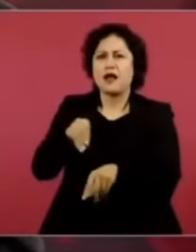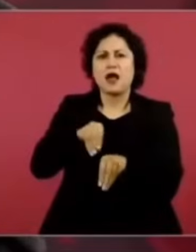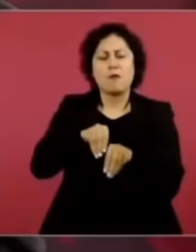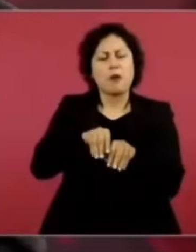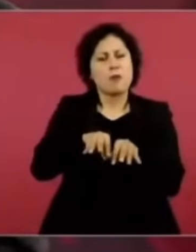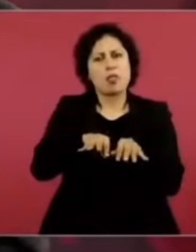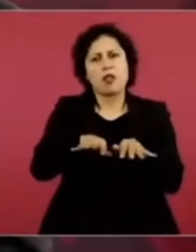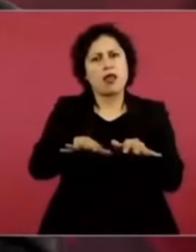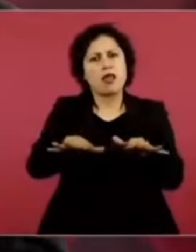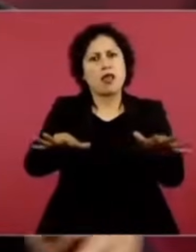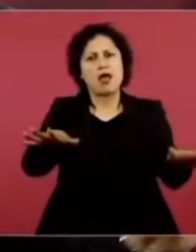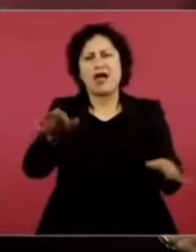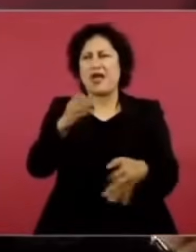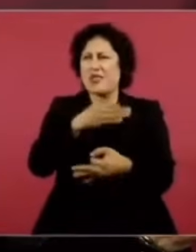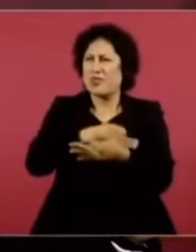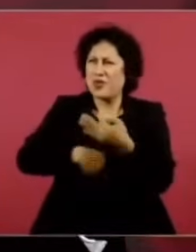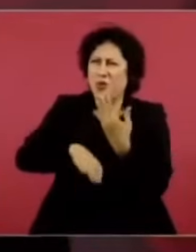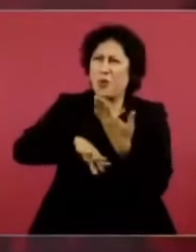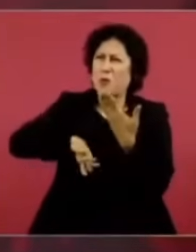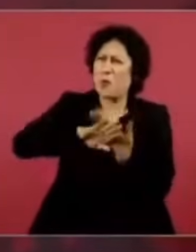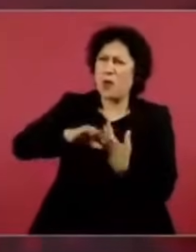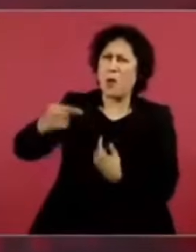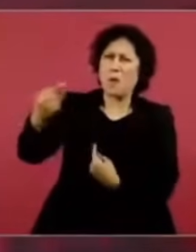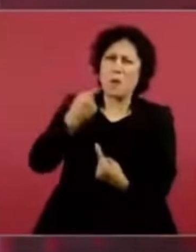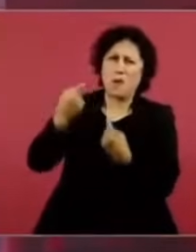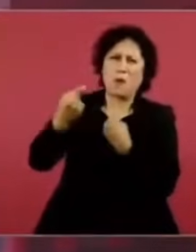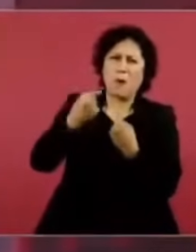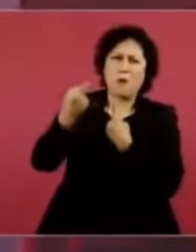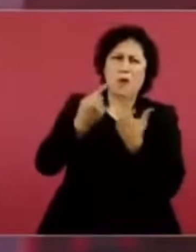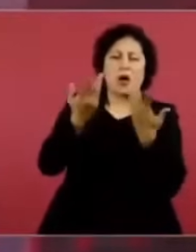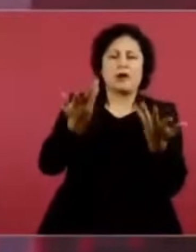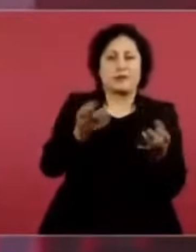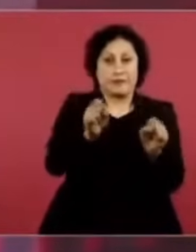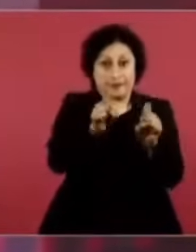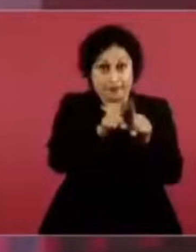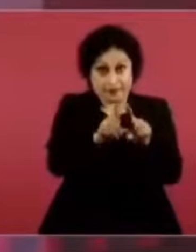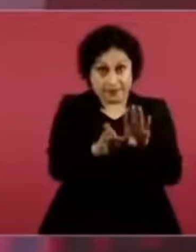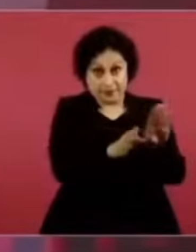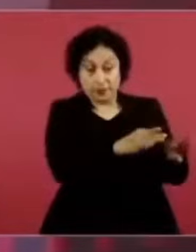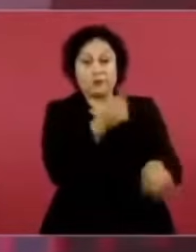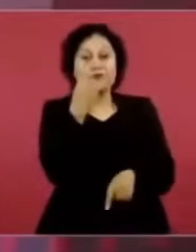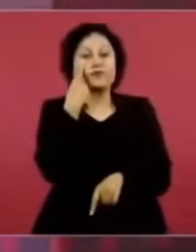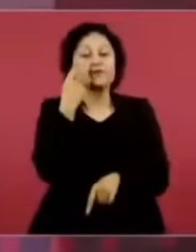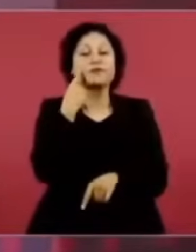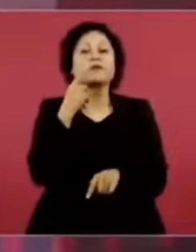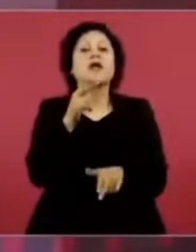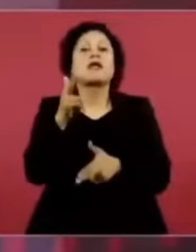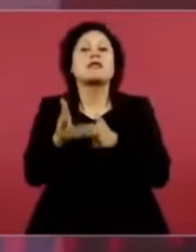es así. Lo del Tren Maya, si nos estamos apurando,